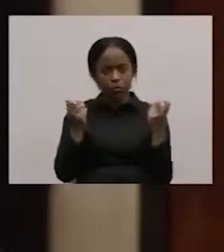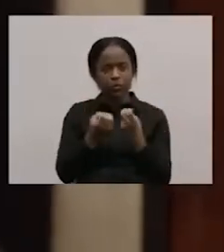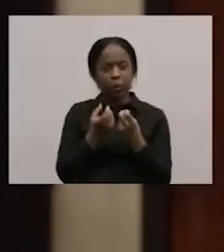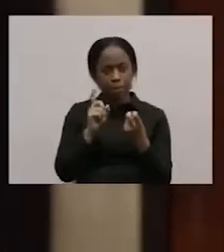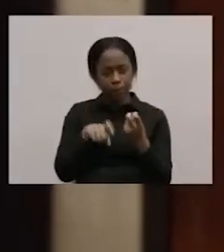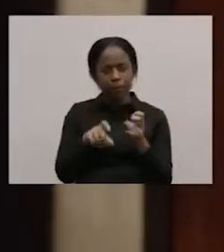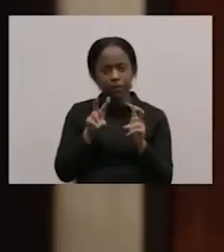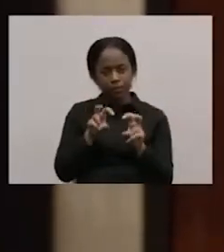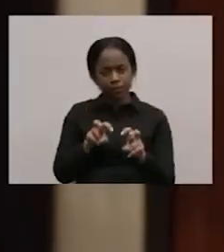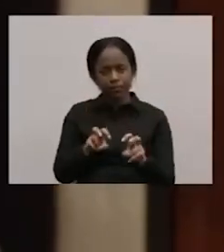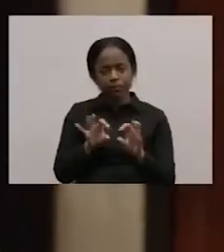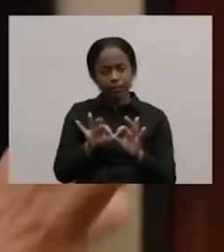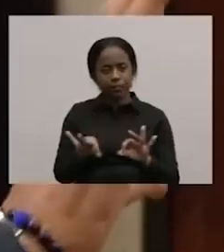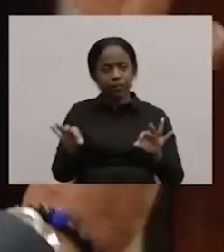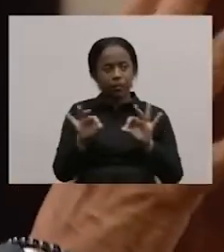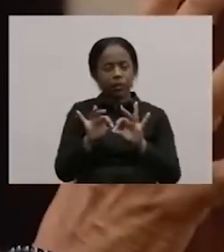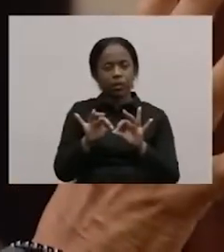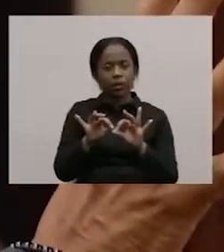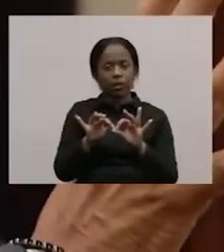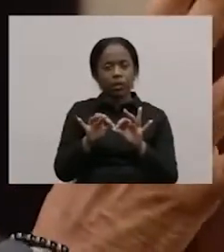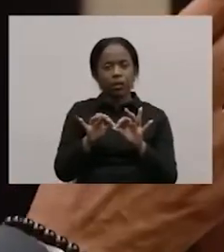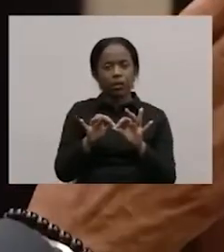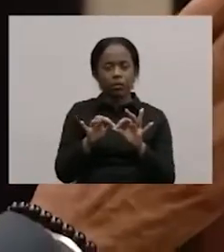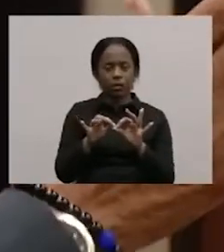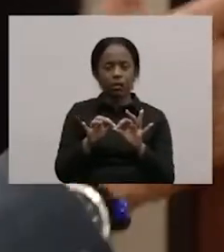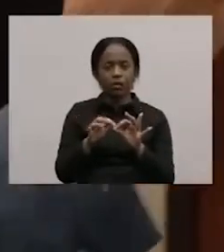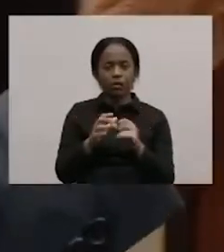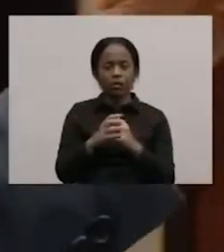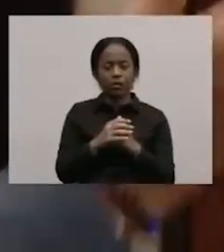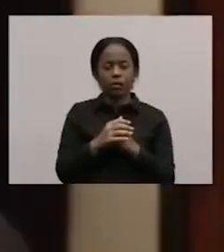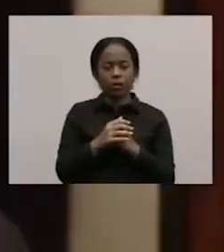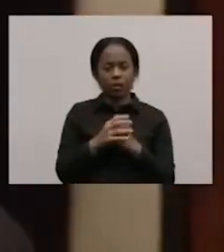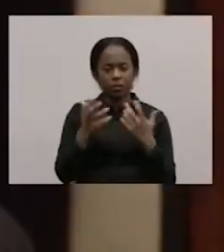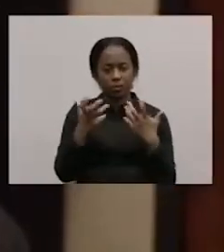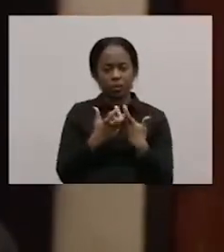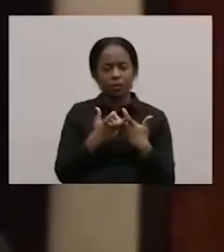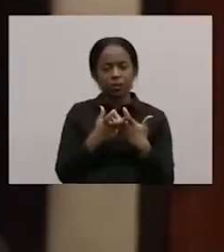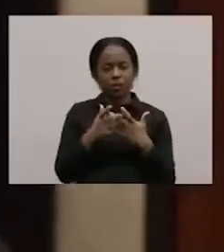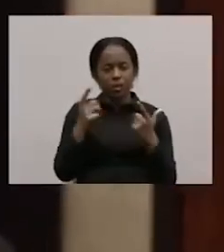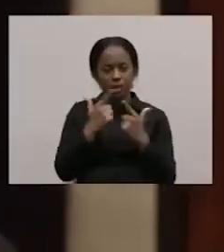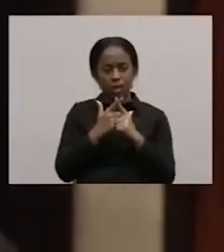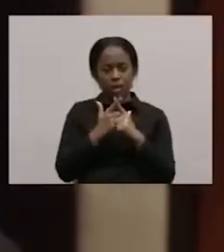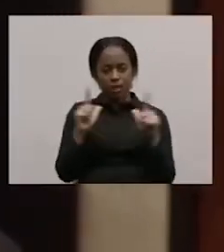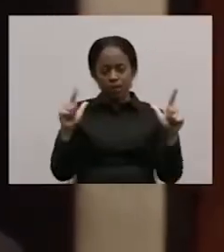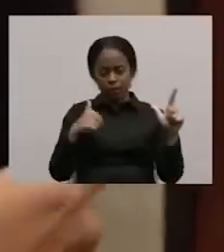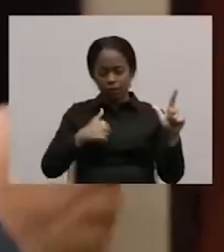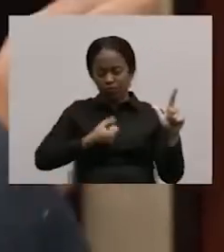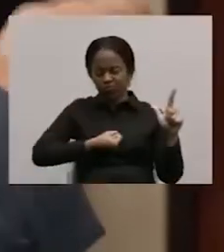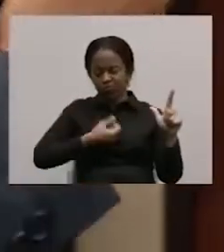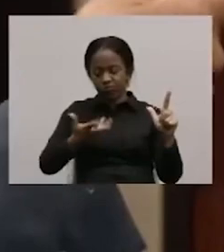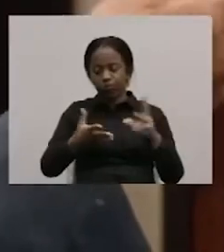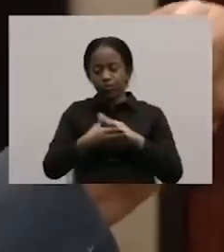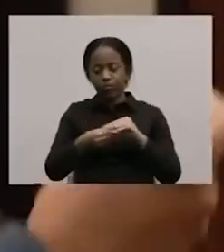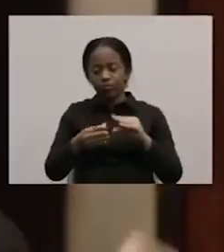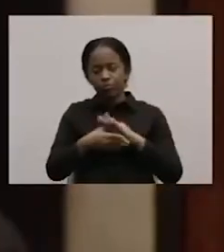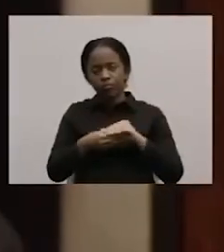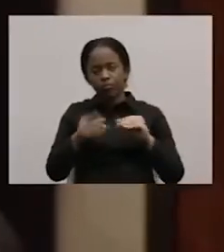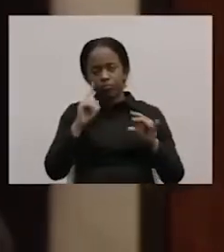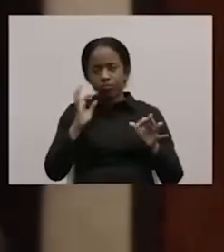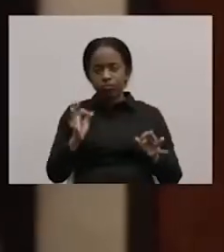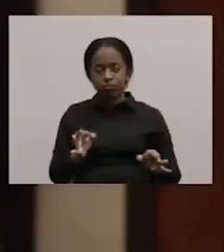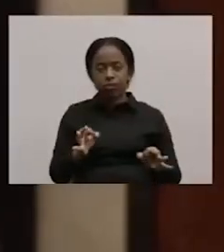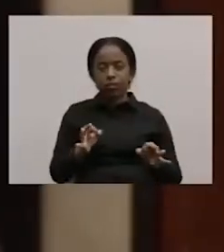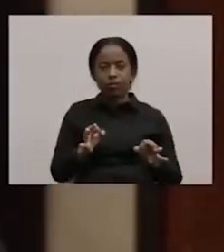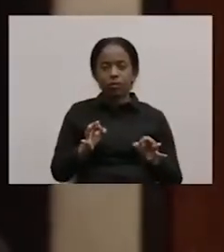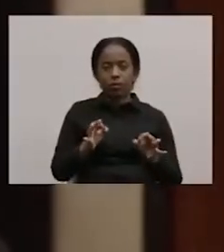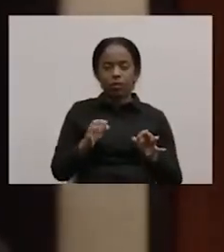analizarlo, que se concatena con la libertad de expresión, y es la colegiación periodística de